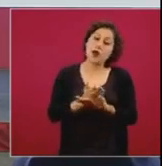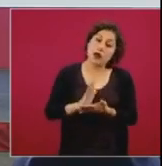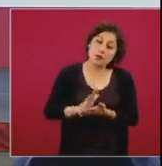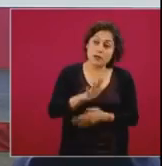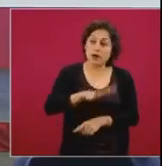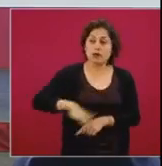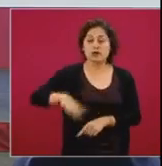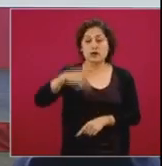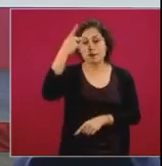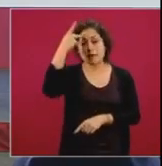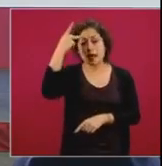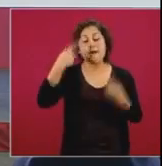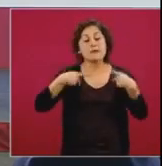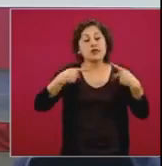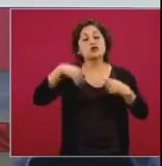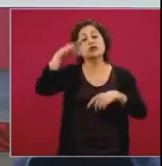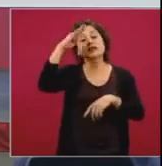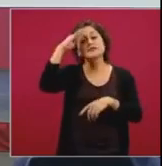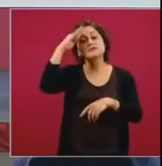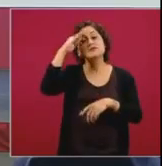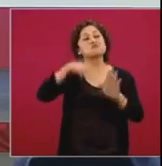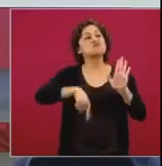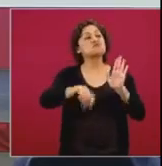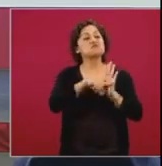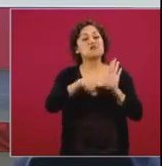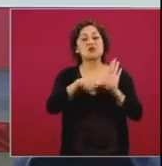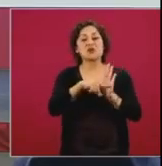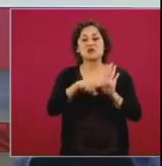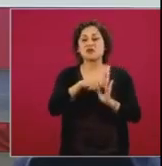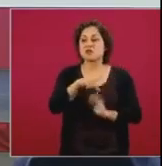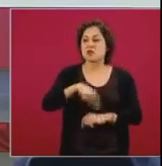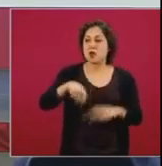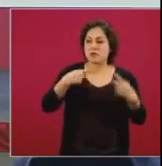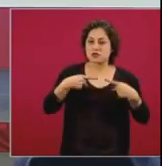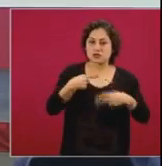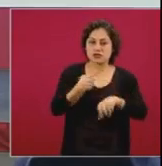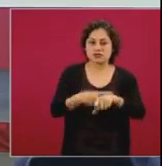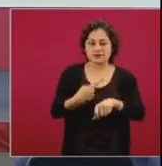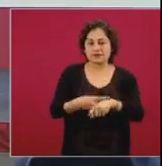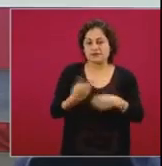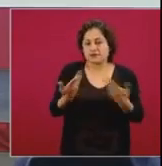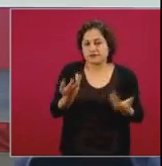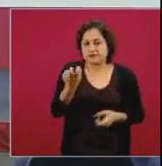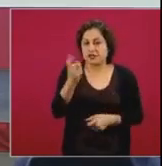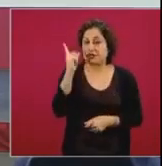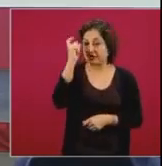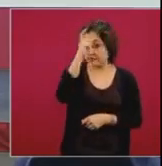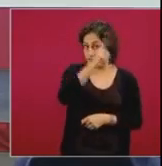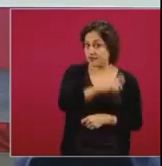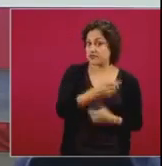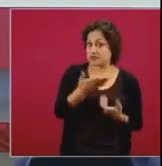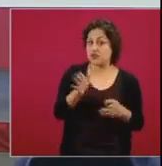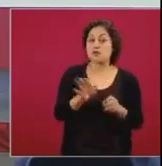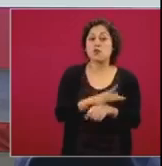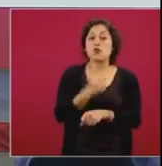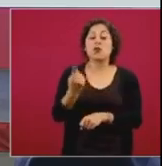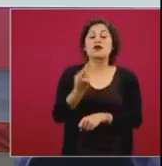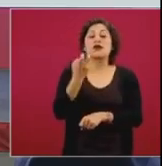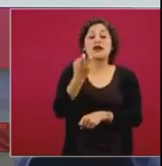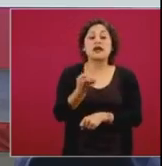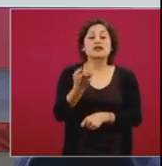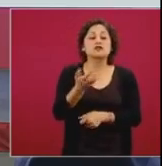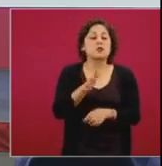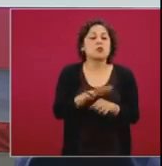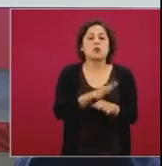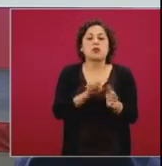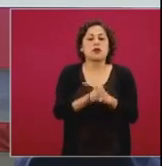afectada y por ende una discriminación, pues hacen muy difíciles, 1, que nosotros como personales de salud, si no tenemos esas